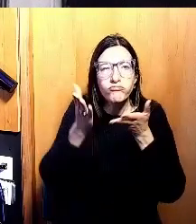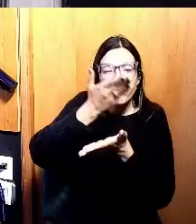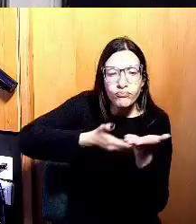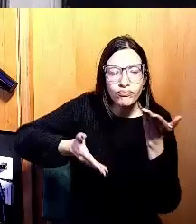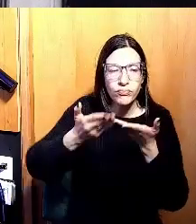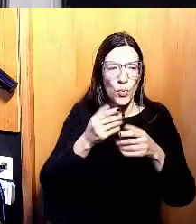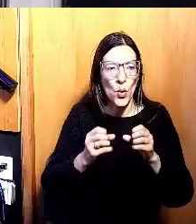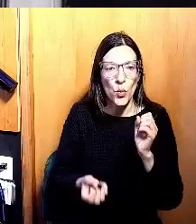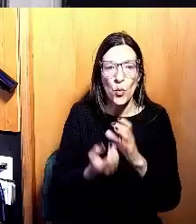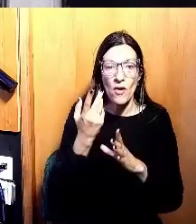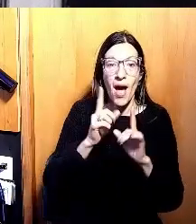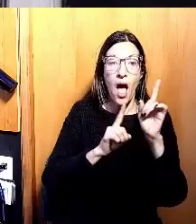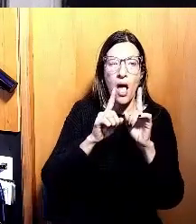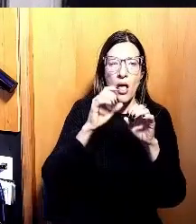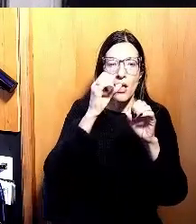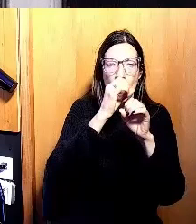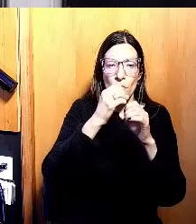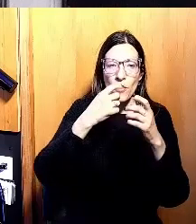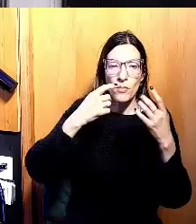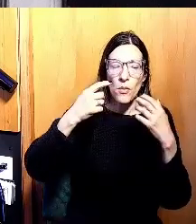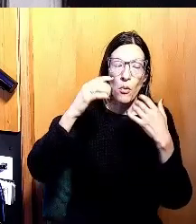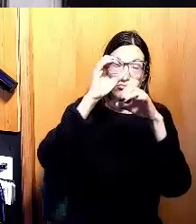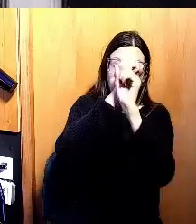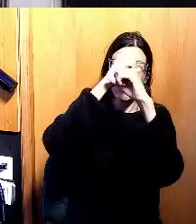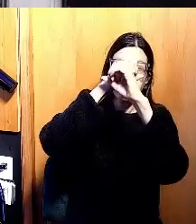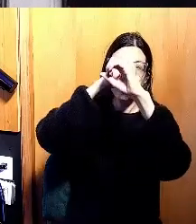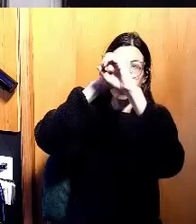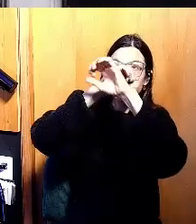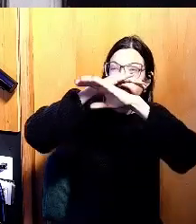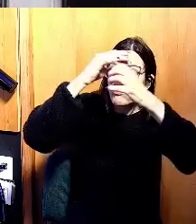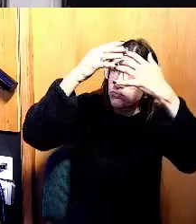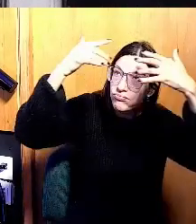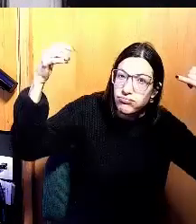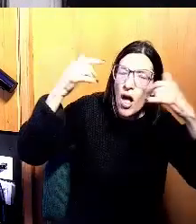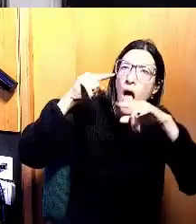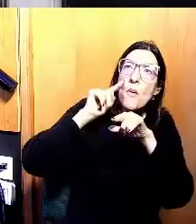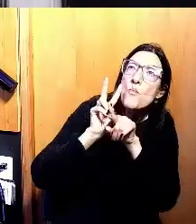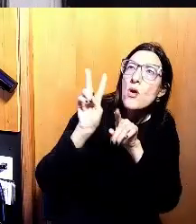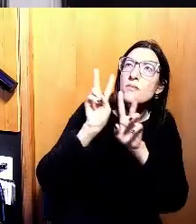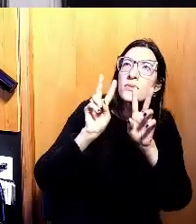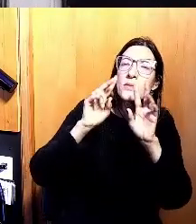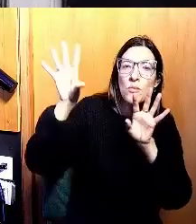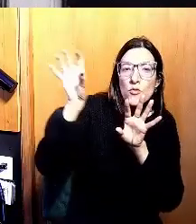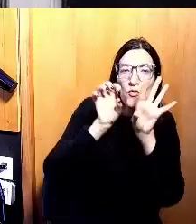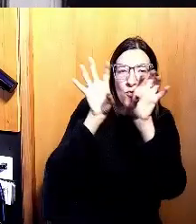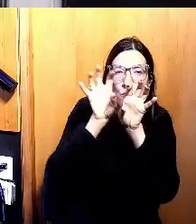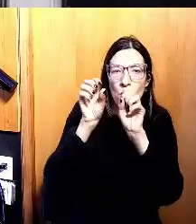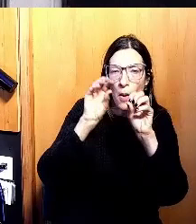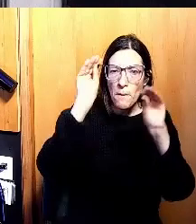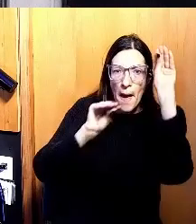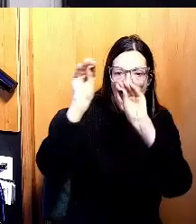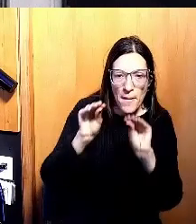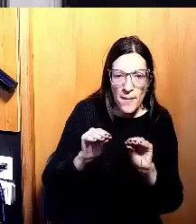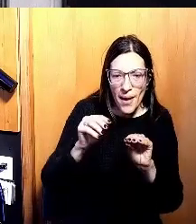con información satelital, que en estos últimos años mucho nos ha ayudado para complementar lo que